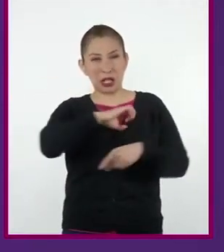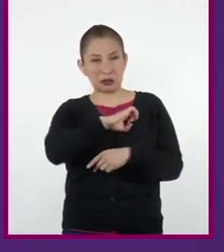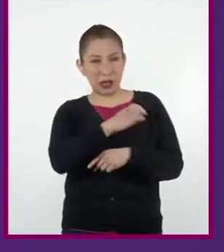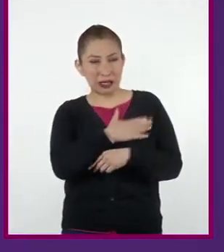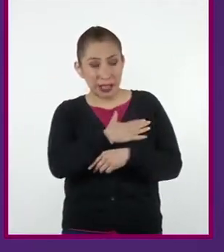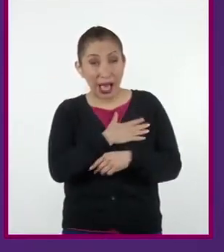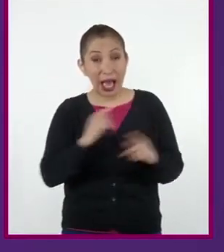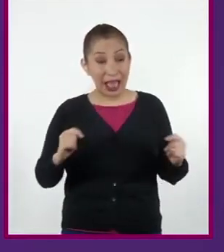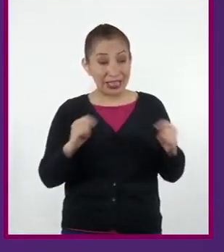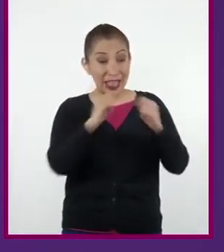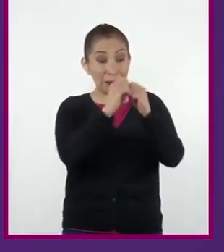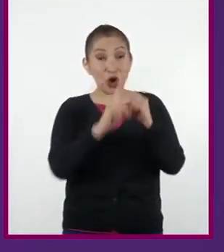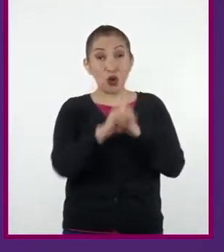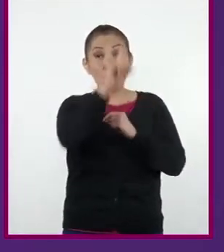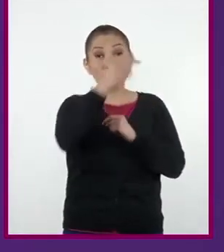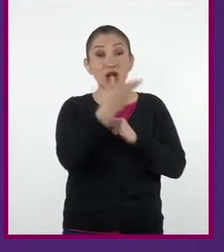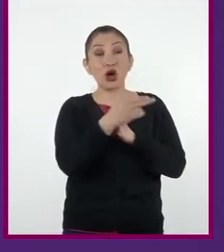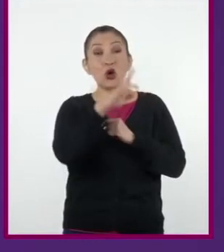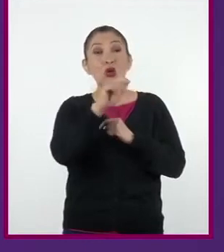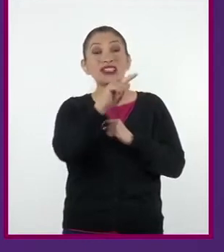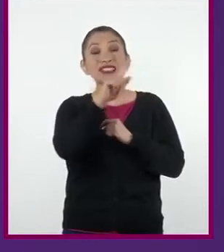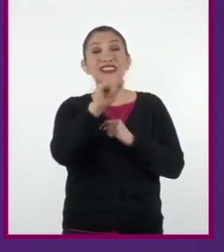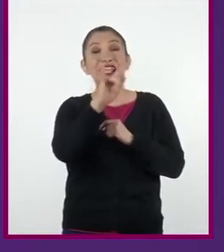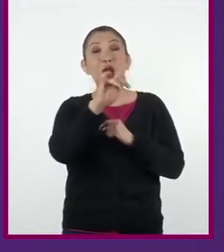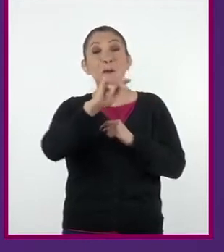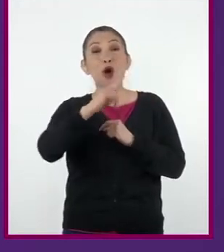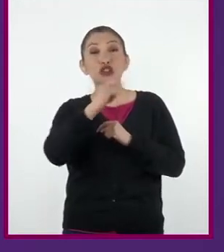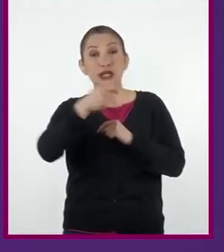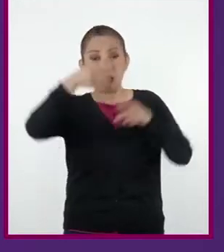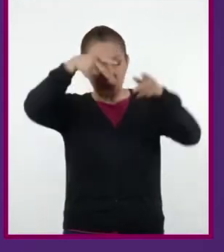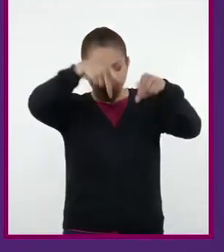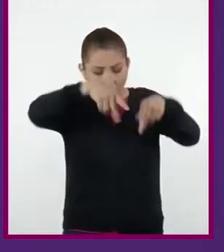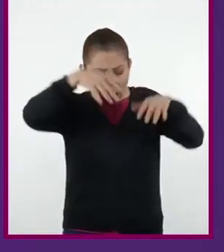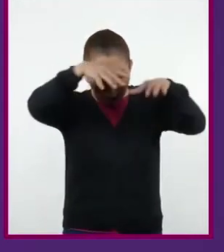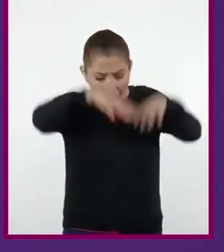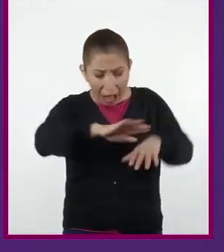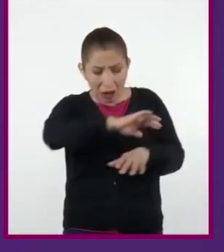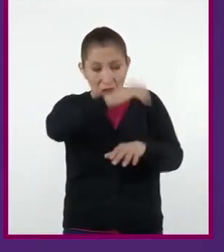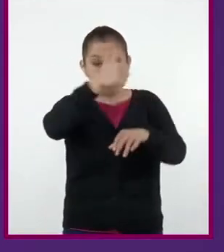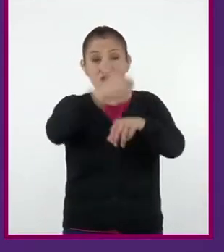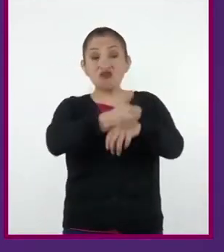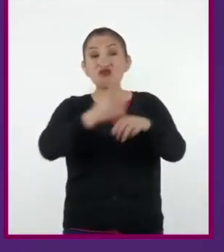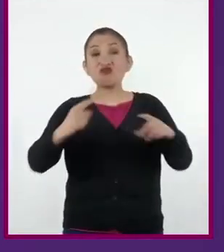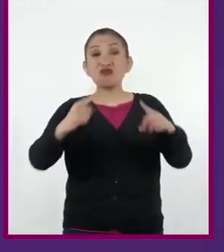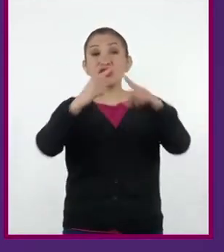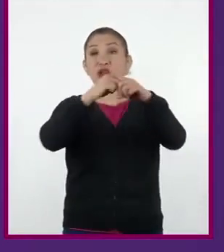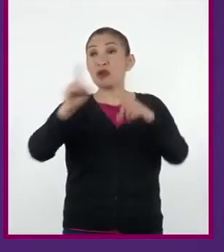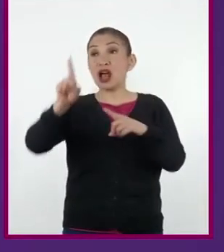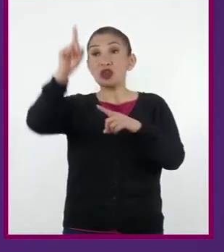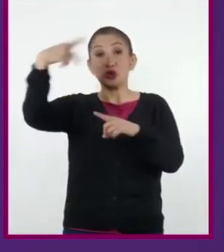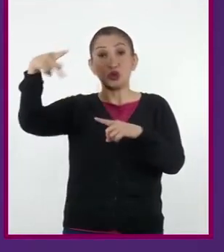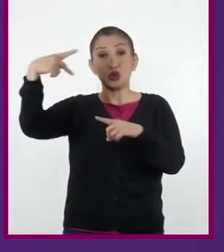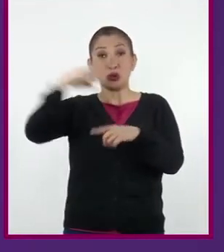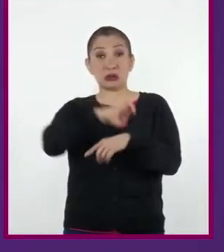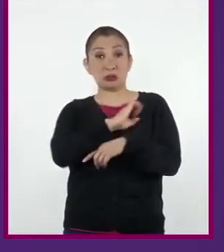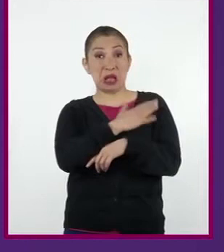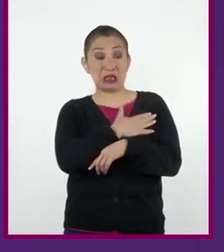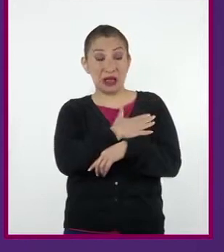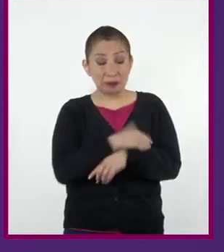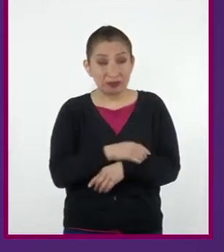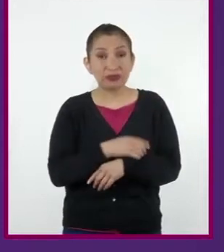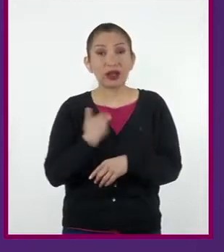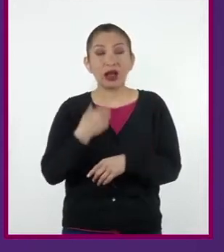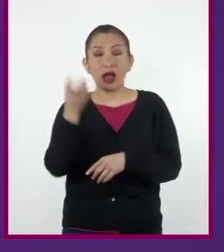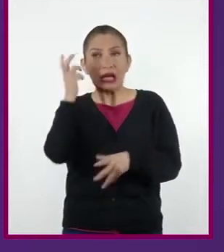El templo de nuestro dios Huitzilopochtli quedó enterrado bajo una capilla para el dios español. De tanto oír